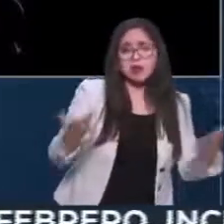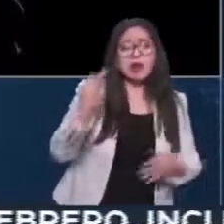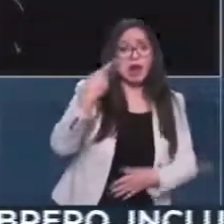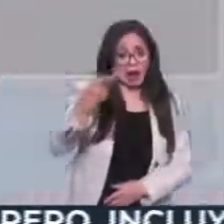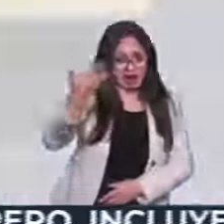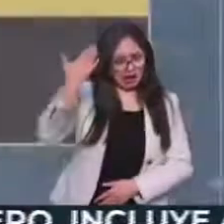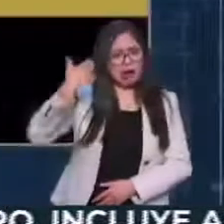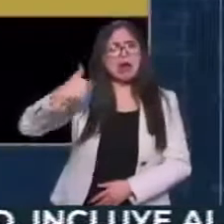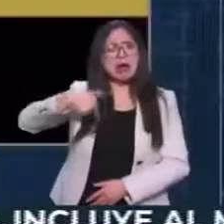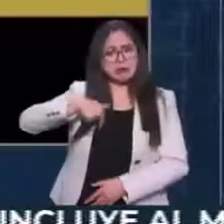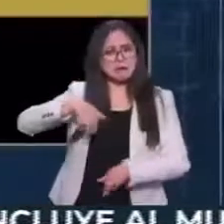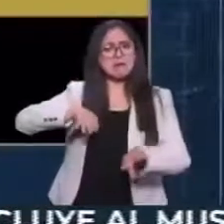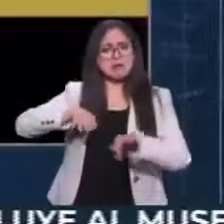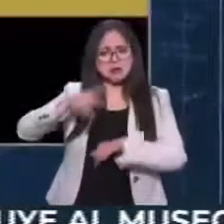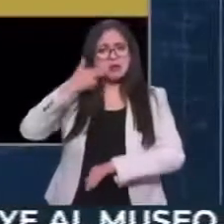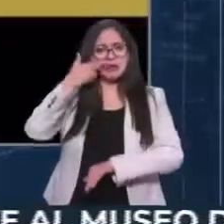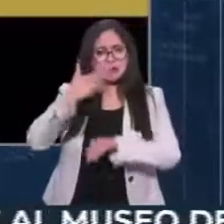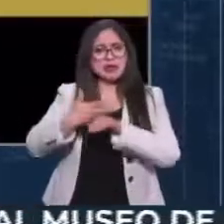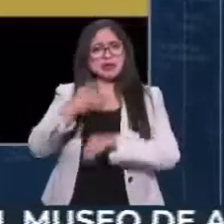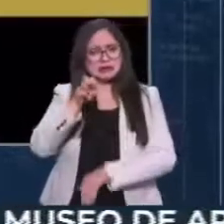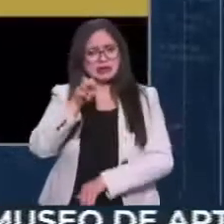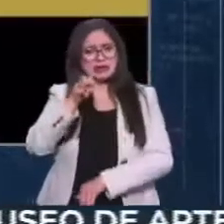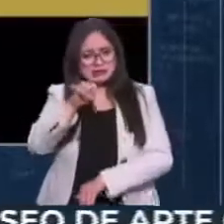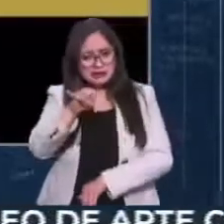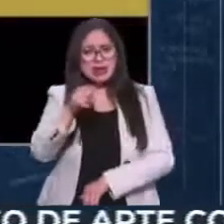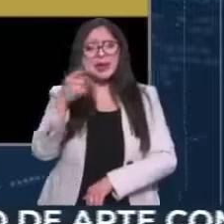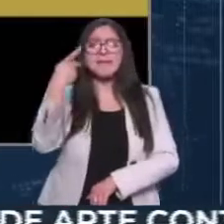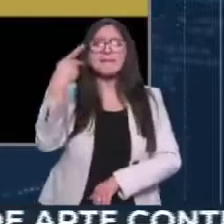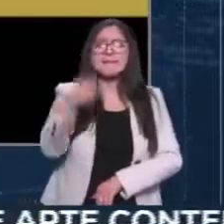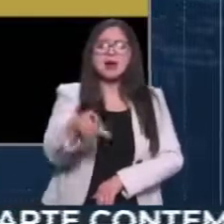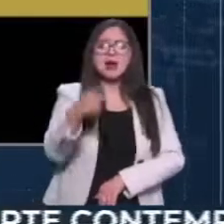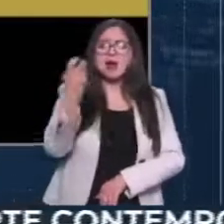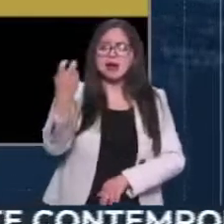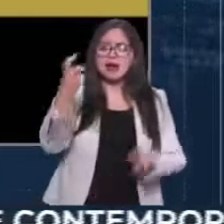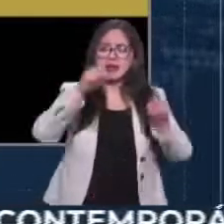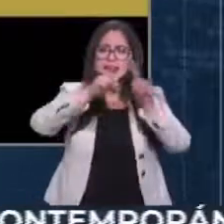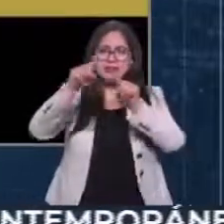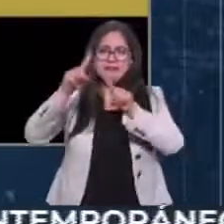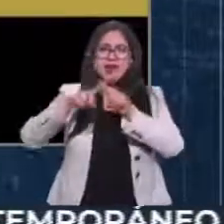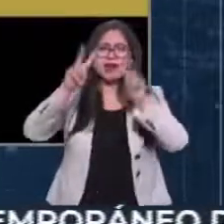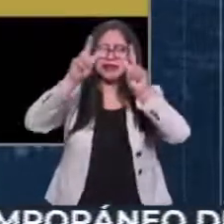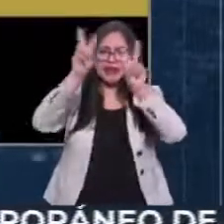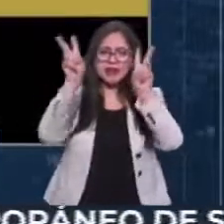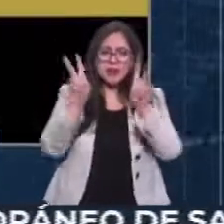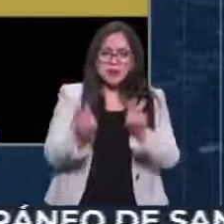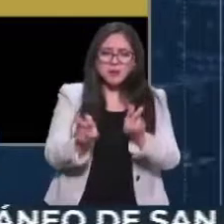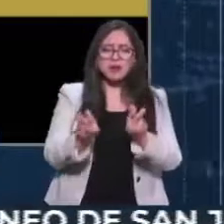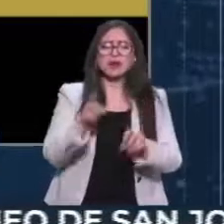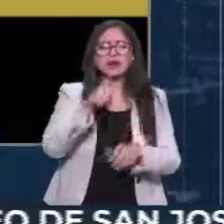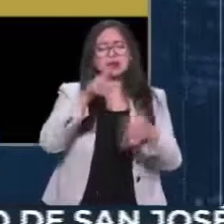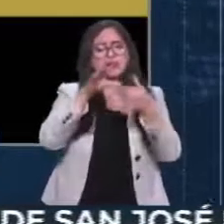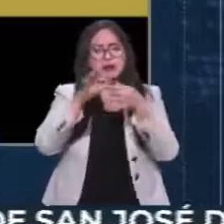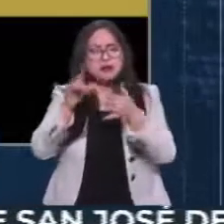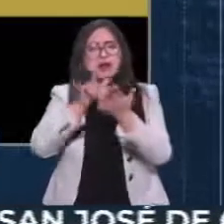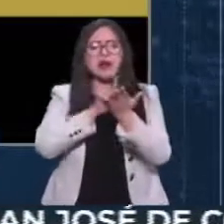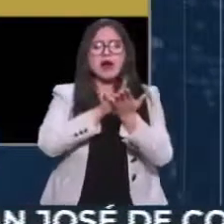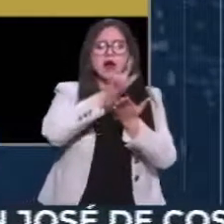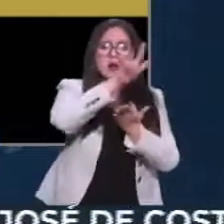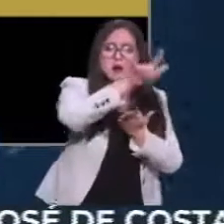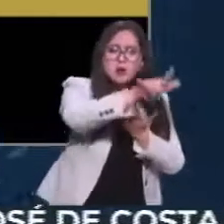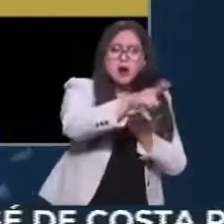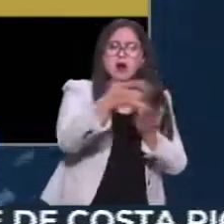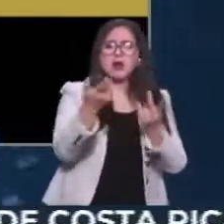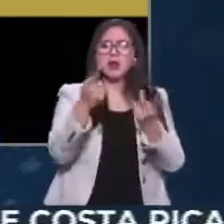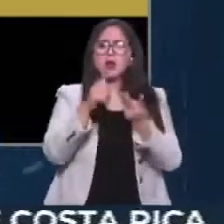de estos temas importantes que detonaron, como fueron el del aeropuerto, los informes